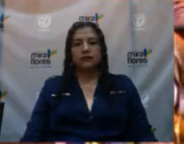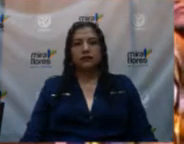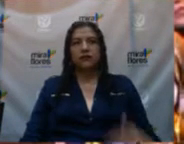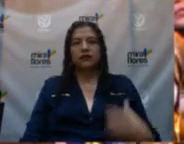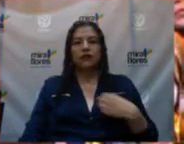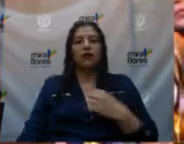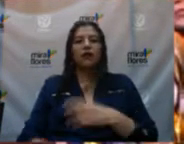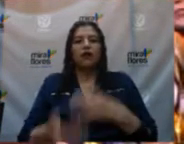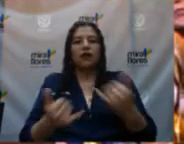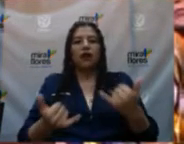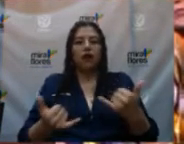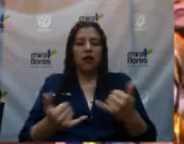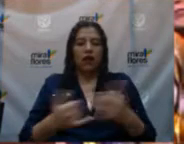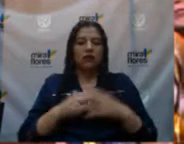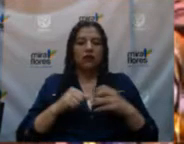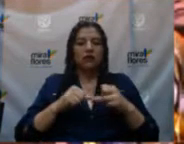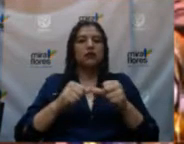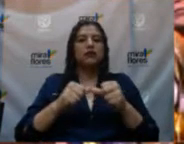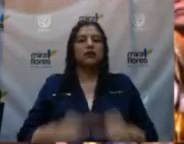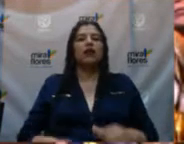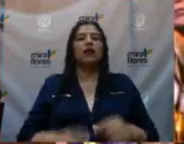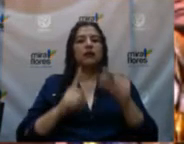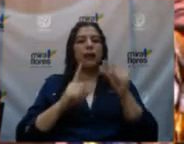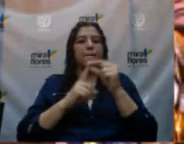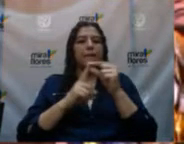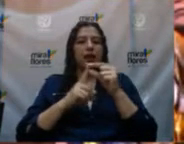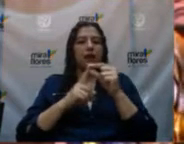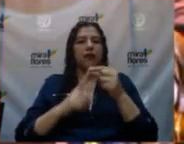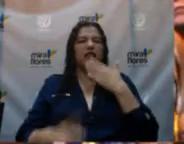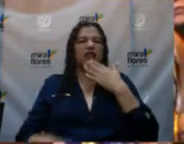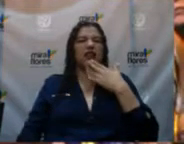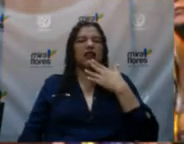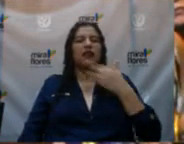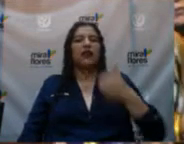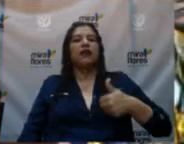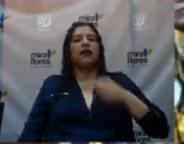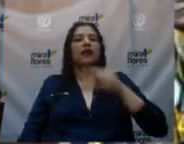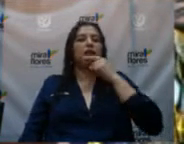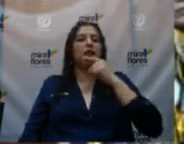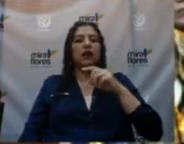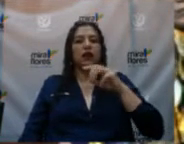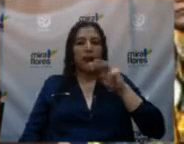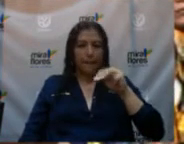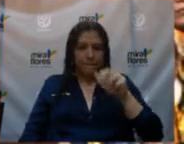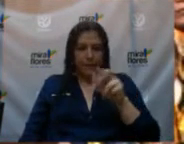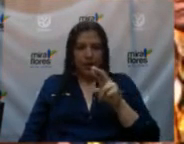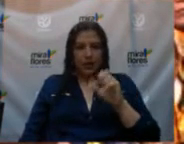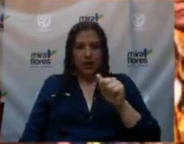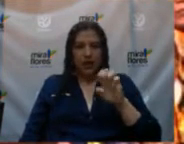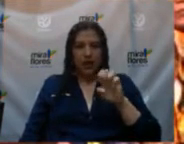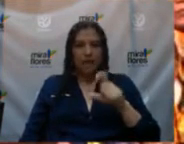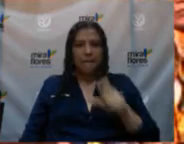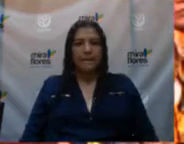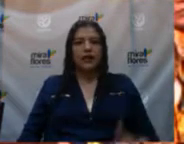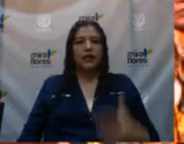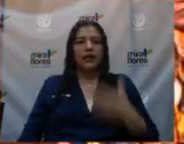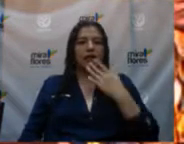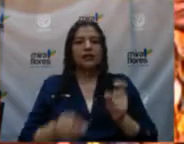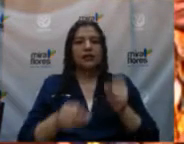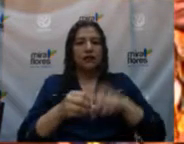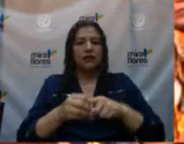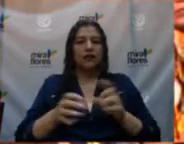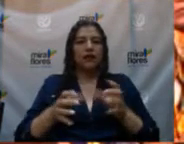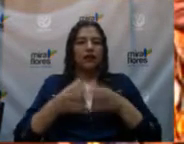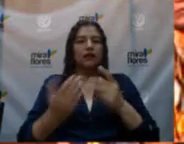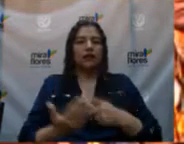Y a continuación, señoras y señores, las palabras de la señora María Emilia Buraski Arias Schreiber, integrante